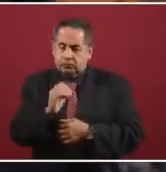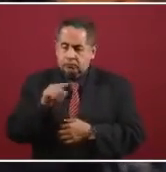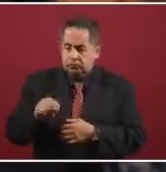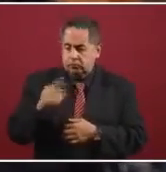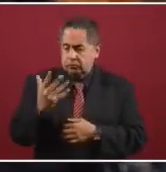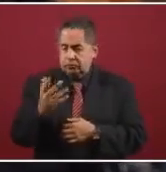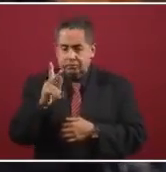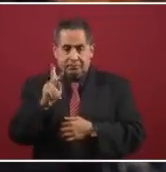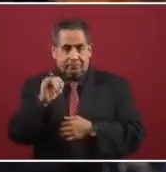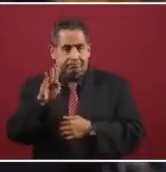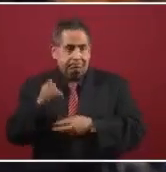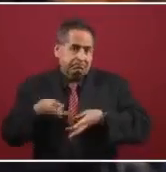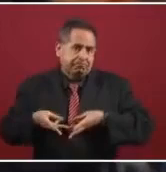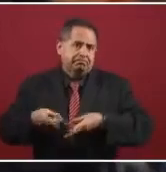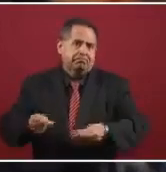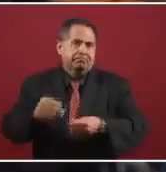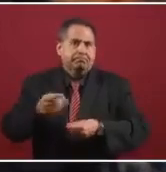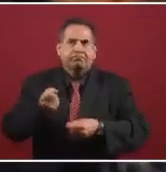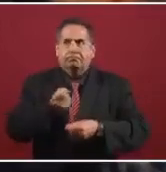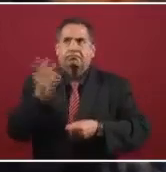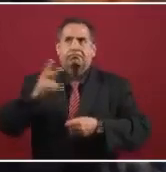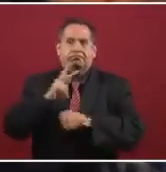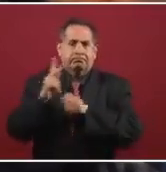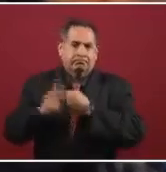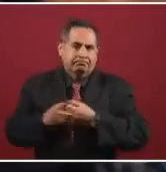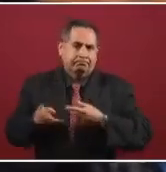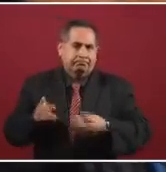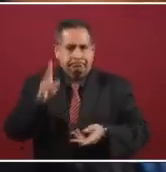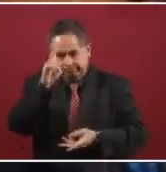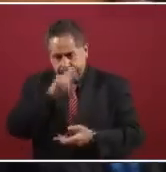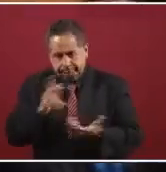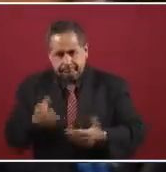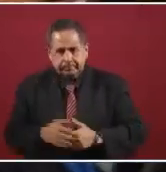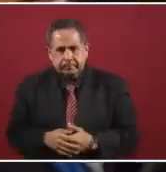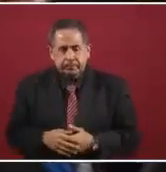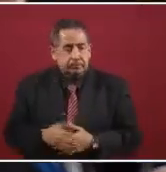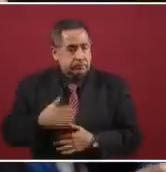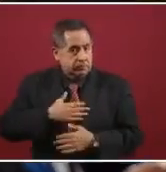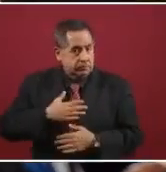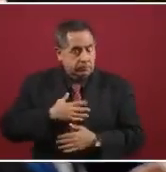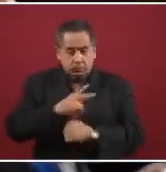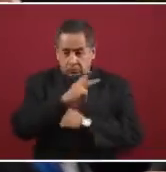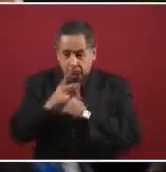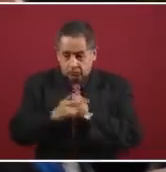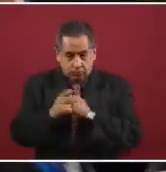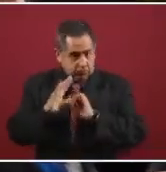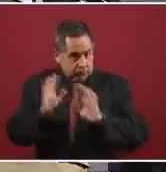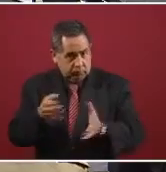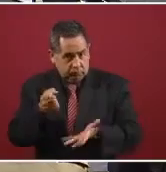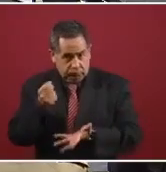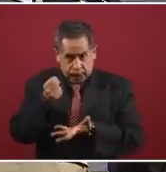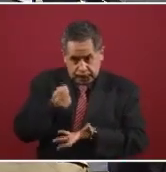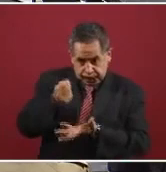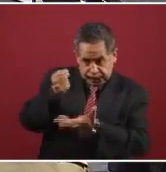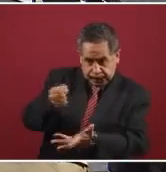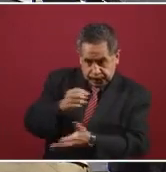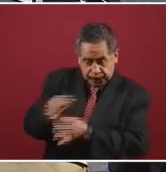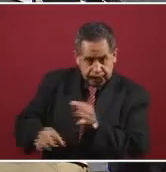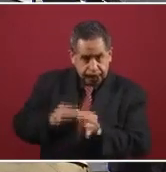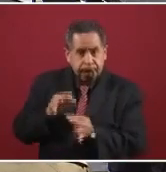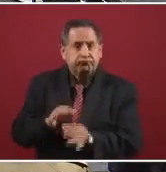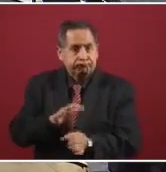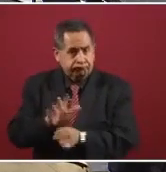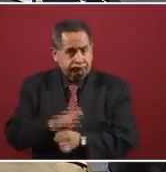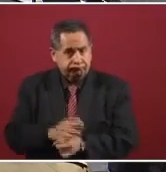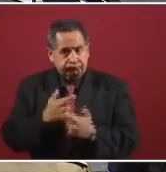0.5 del PIB de algunos países. ¿Tenemos como país ya destinado esta cantidad? ¿Contamos con